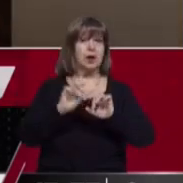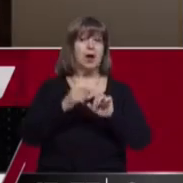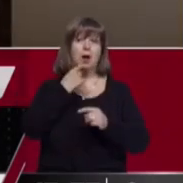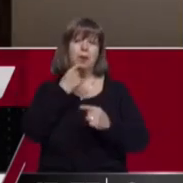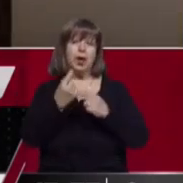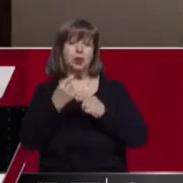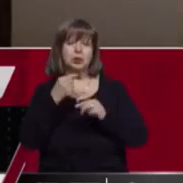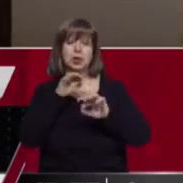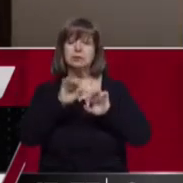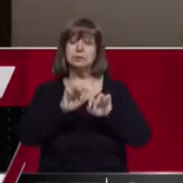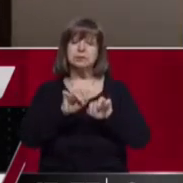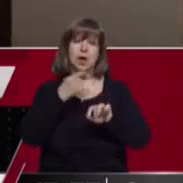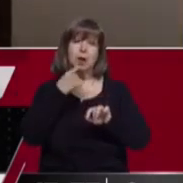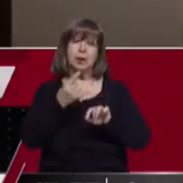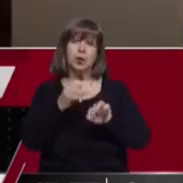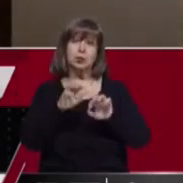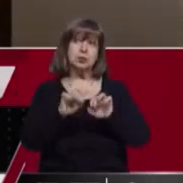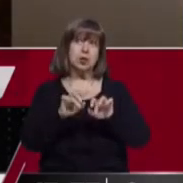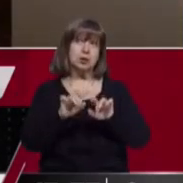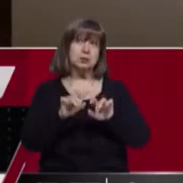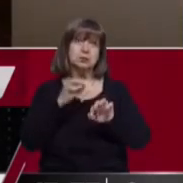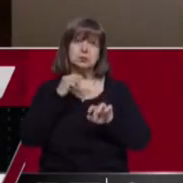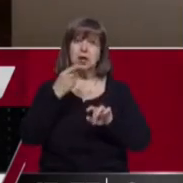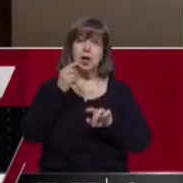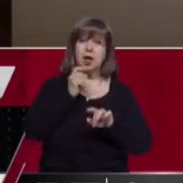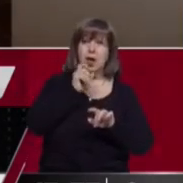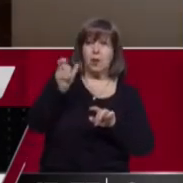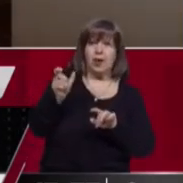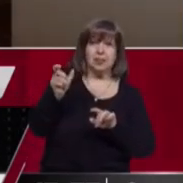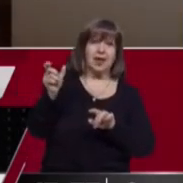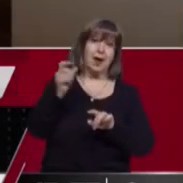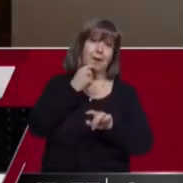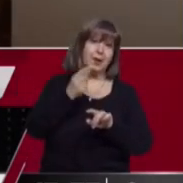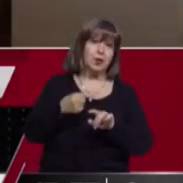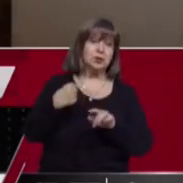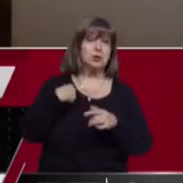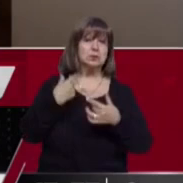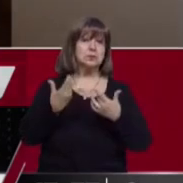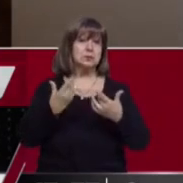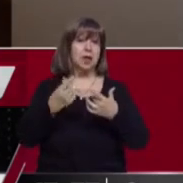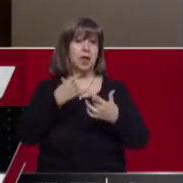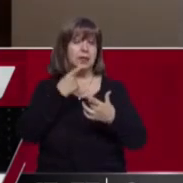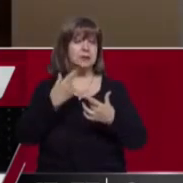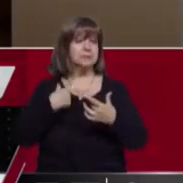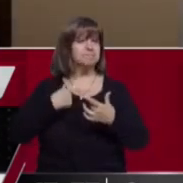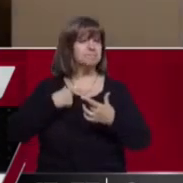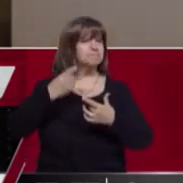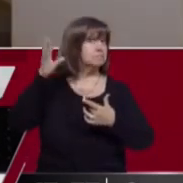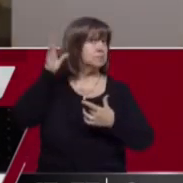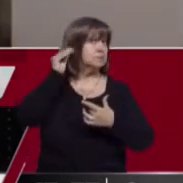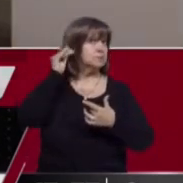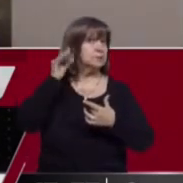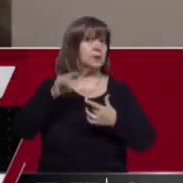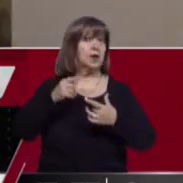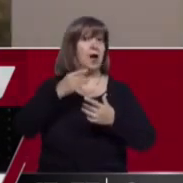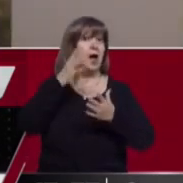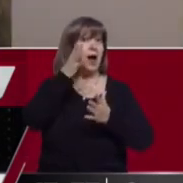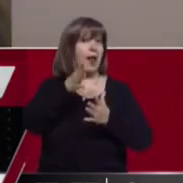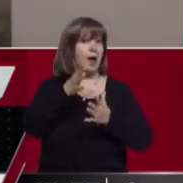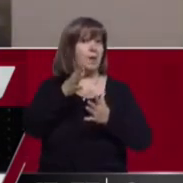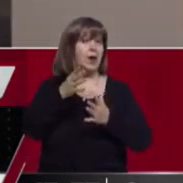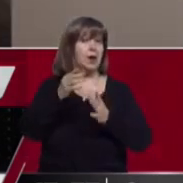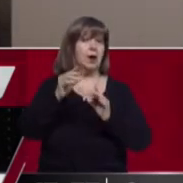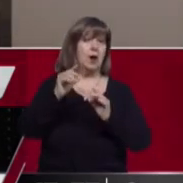profesionales que hacen una escucha de lo que los adultos, las adultas o los niños hacen, de lo que les está pasando, y